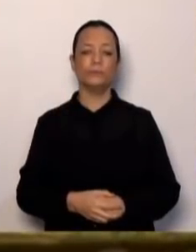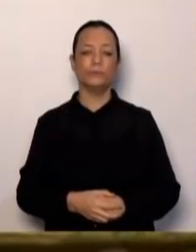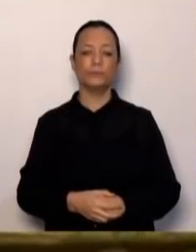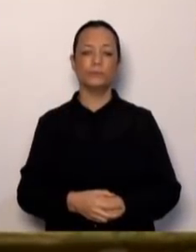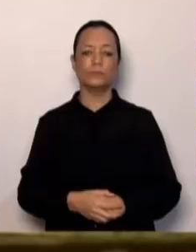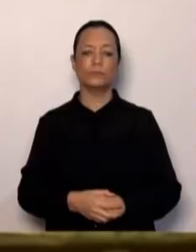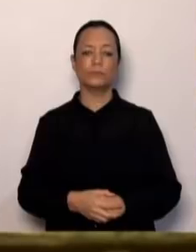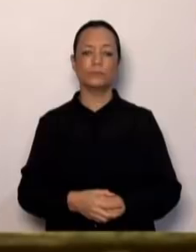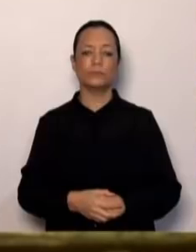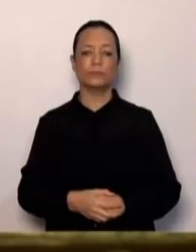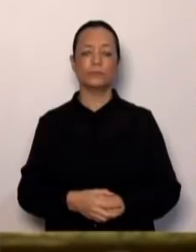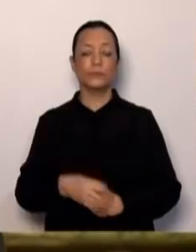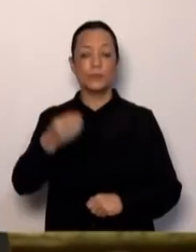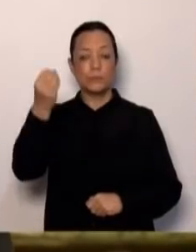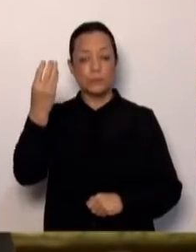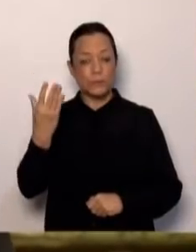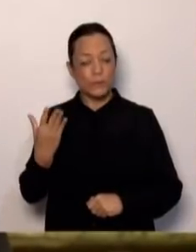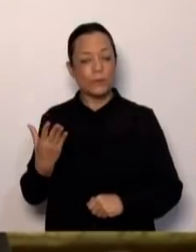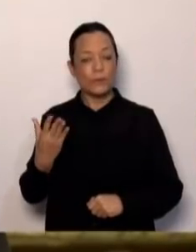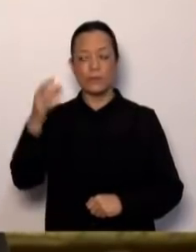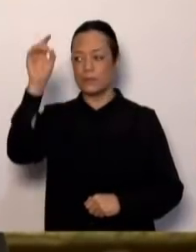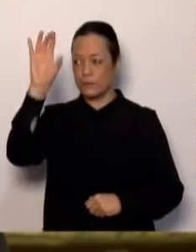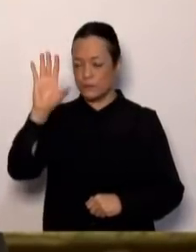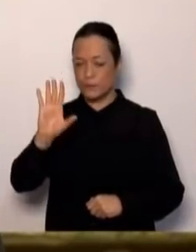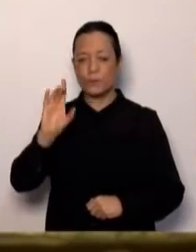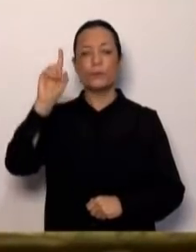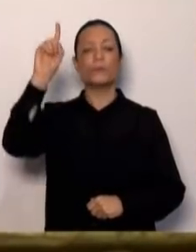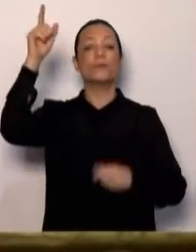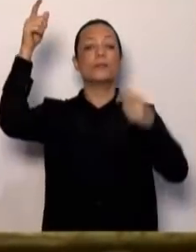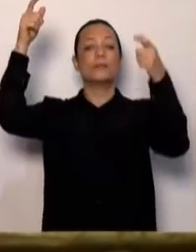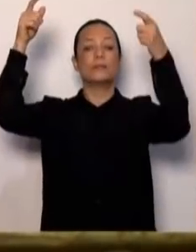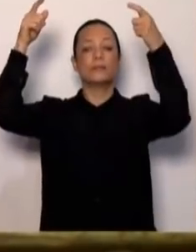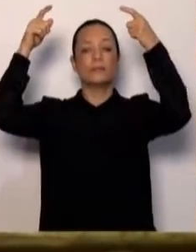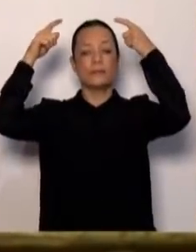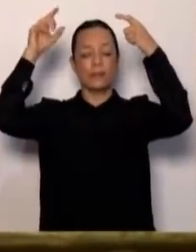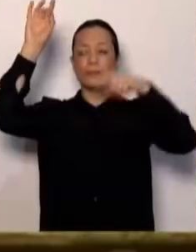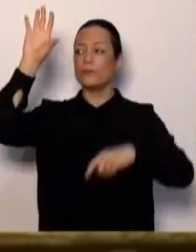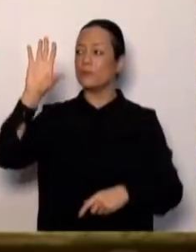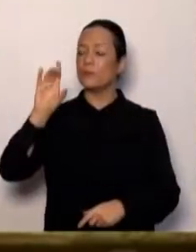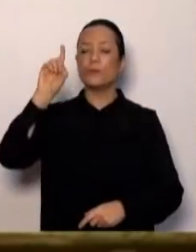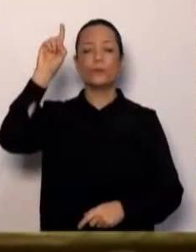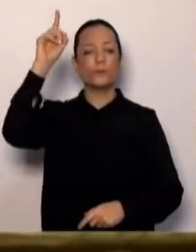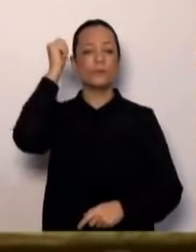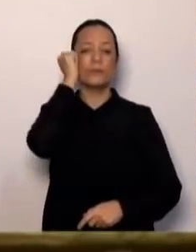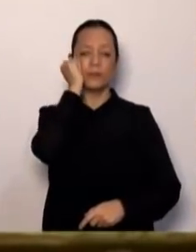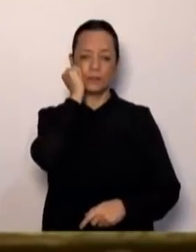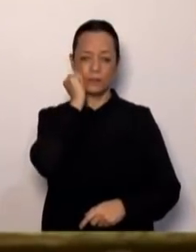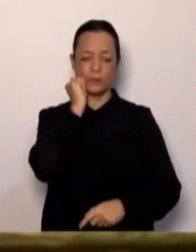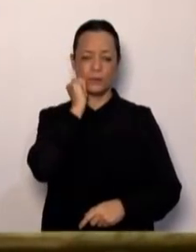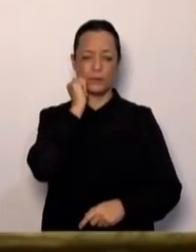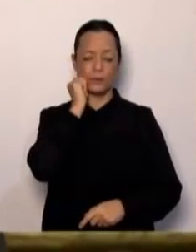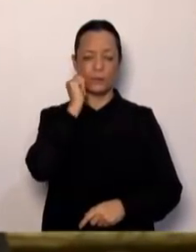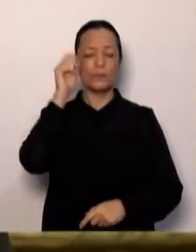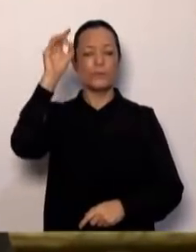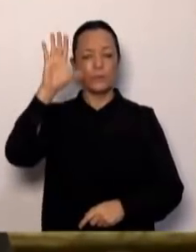nosotros, porque solo tú eres santo, solo tú,